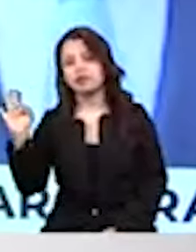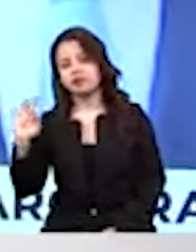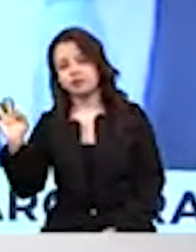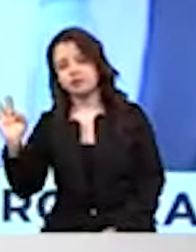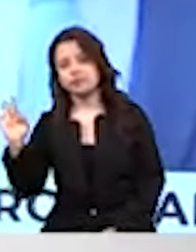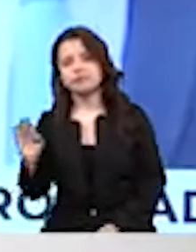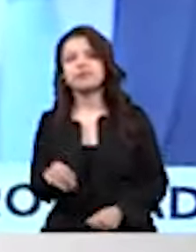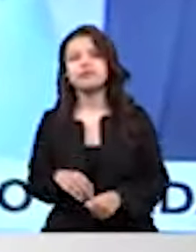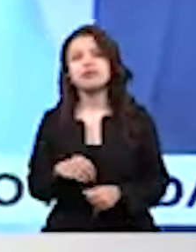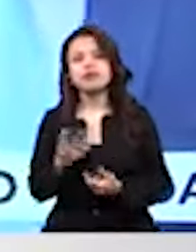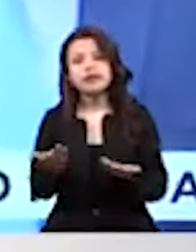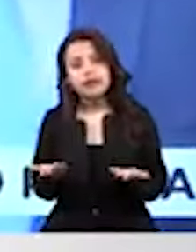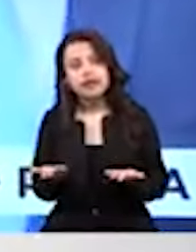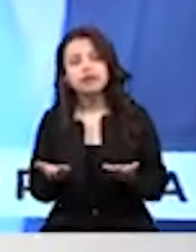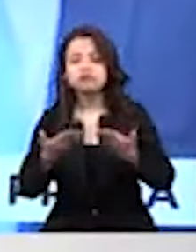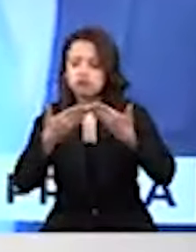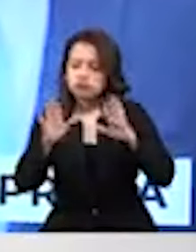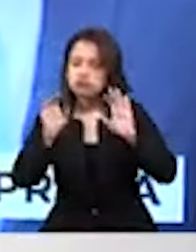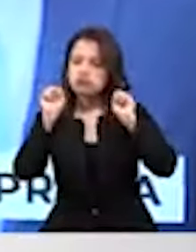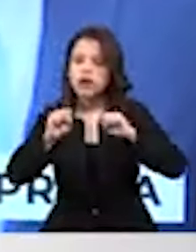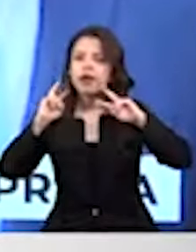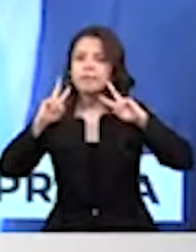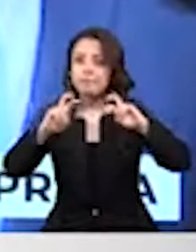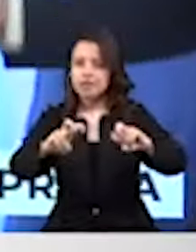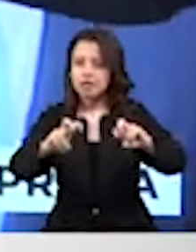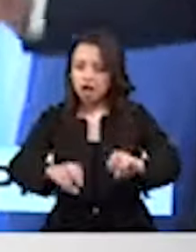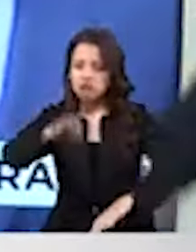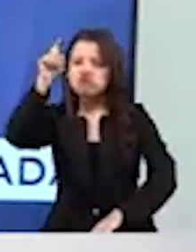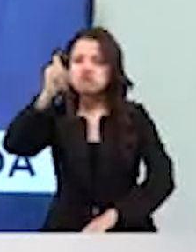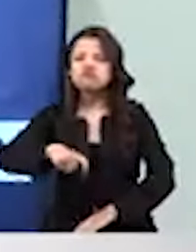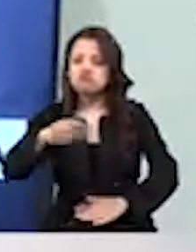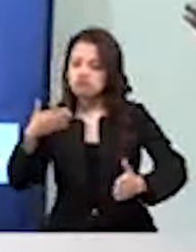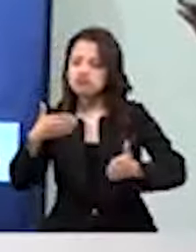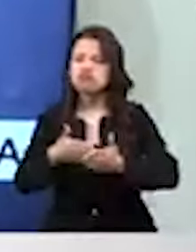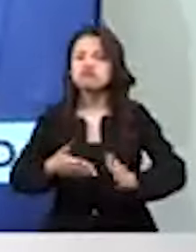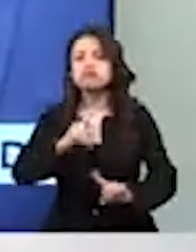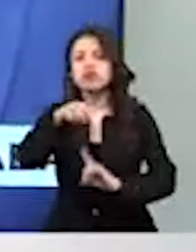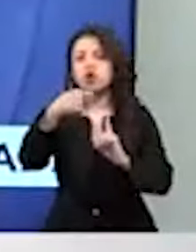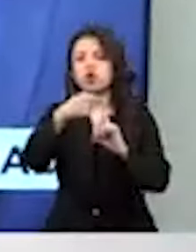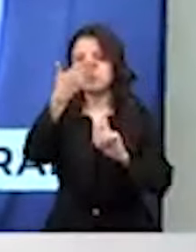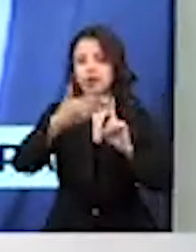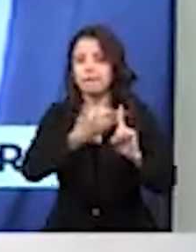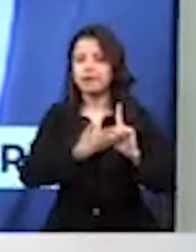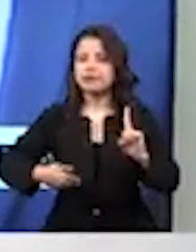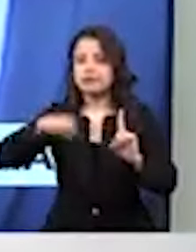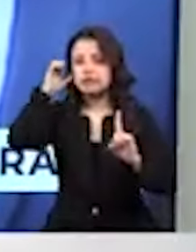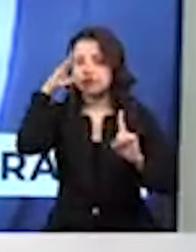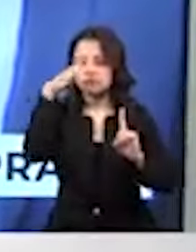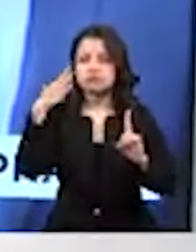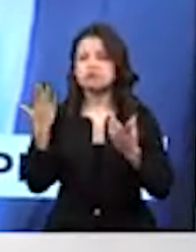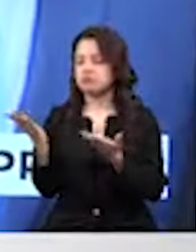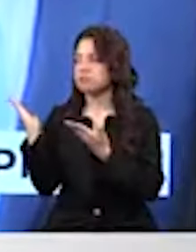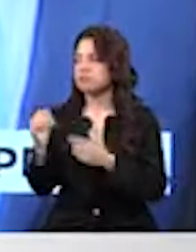los que están a favor de que se abra la investigación y de que se le formule cargos. Que se le formulen cargos por los topes en la